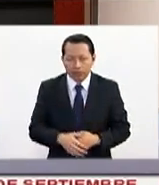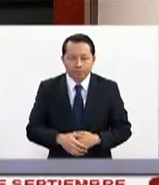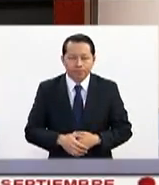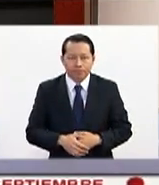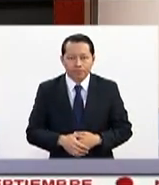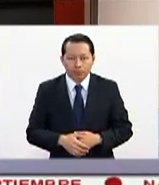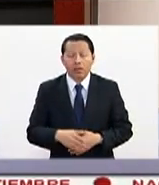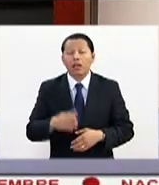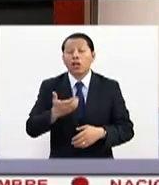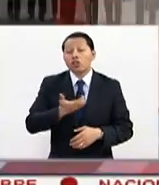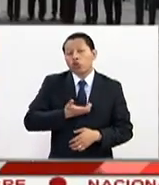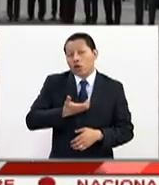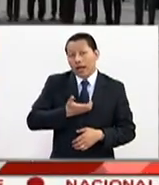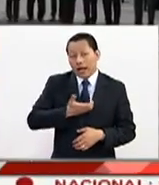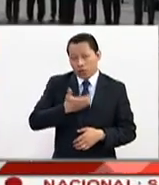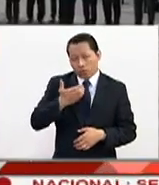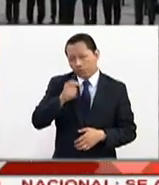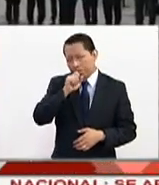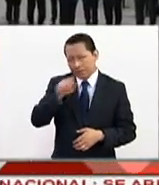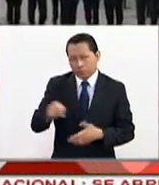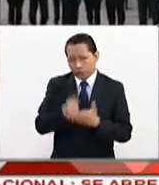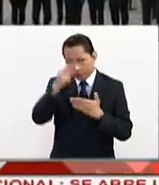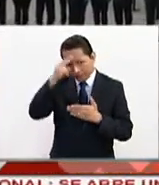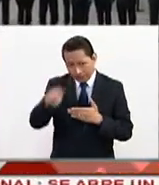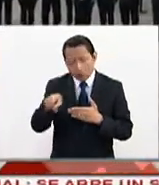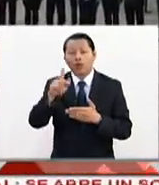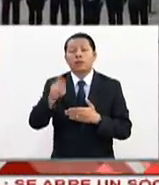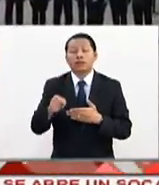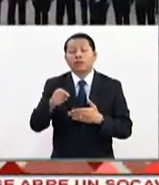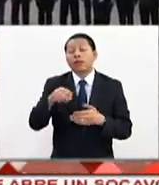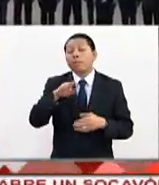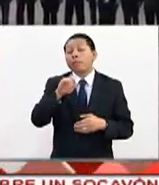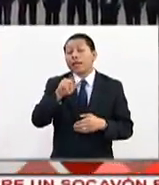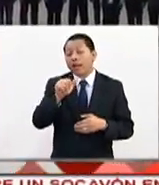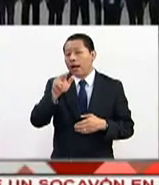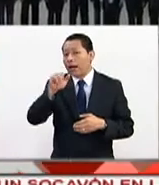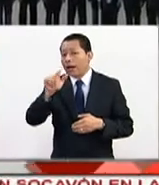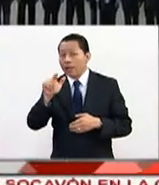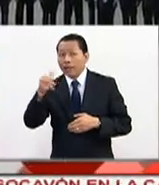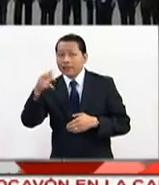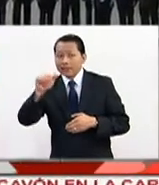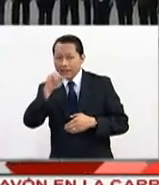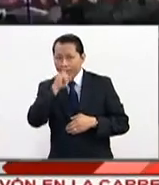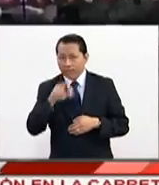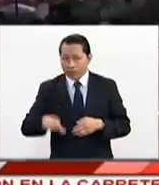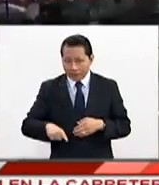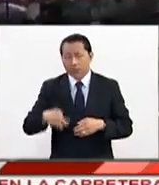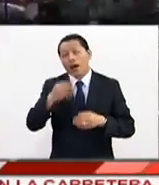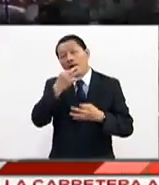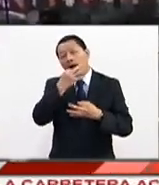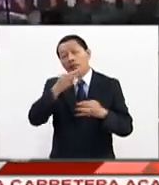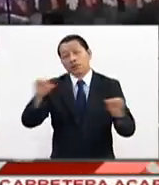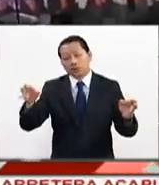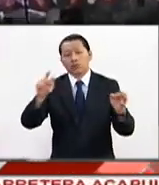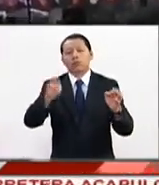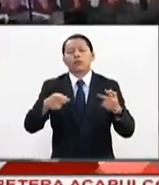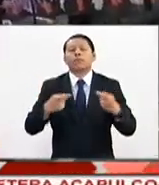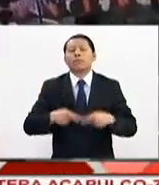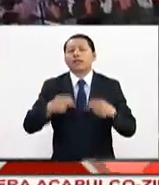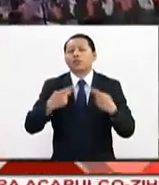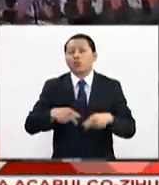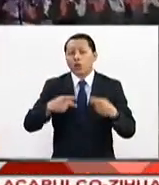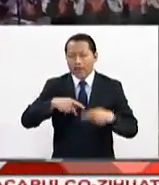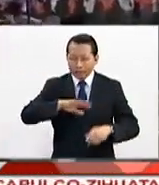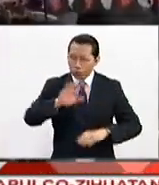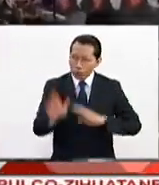Zócalo capitalino, en el Zócalo de la Ciudad de México, el jefe de gobierno Miguel Ángel Mancera brindó un mensaje a las personas que